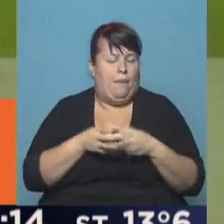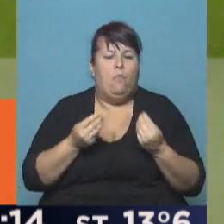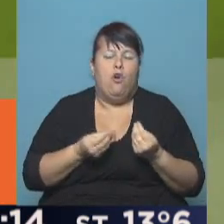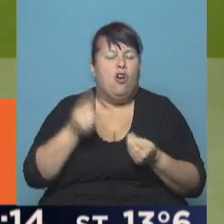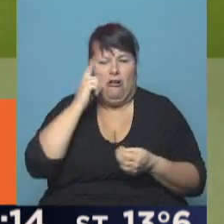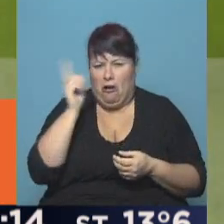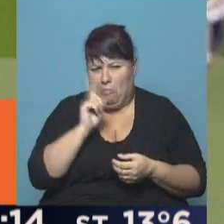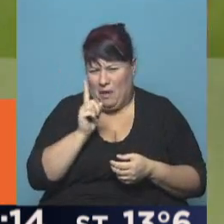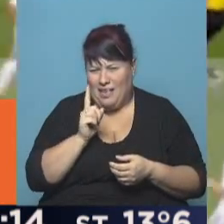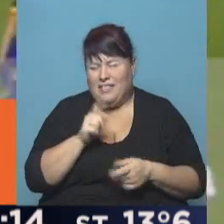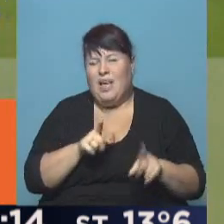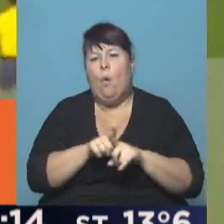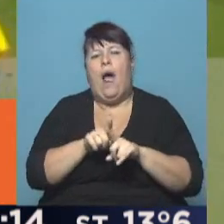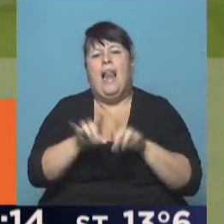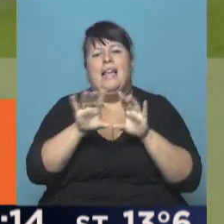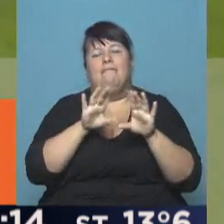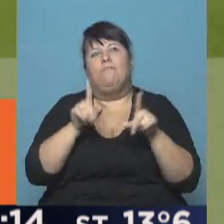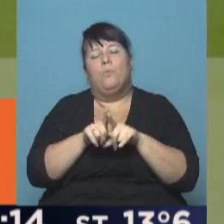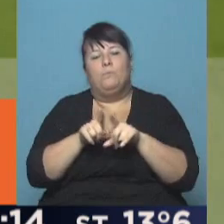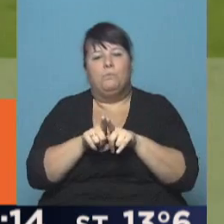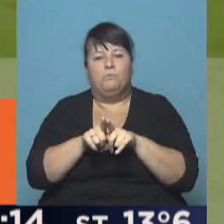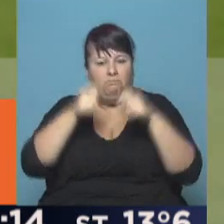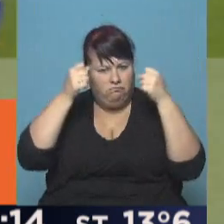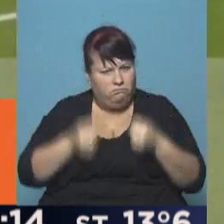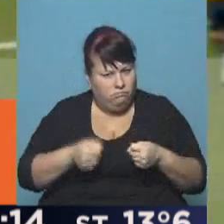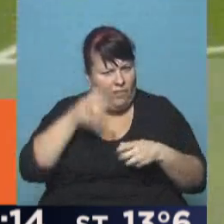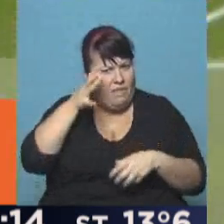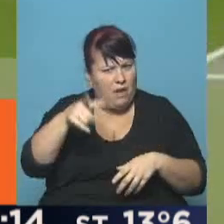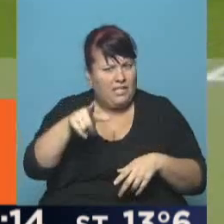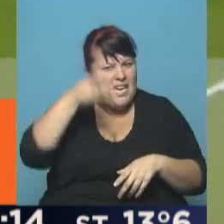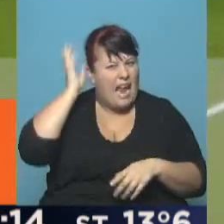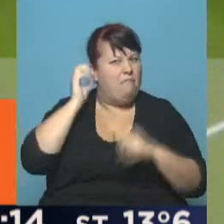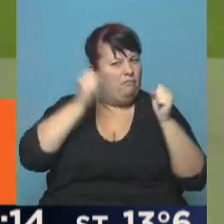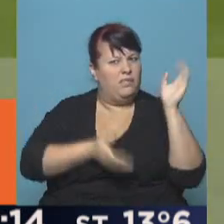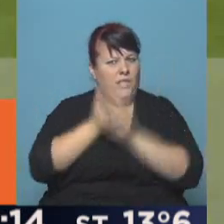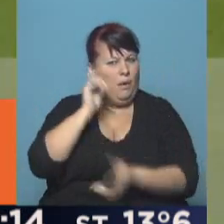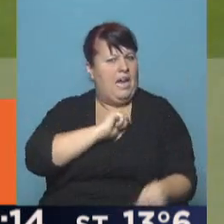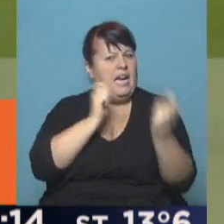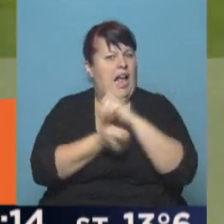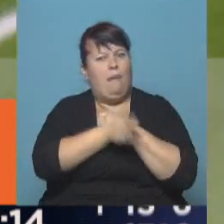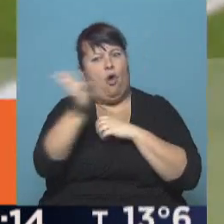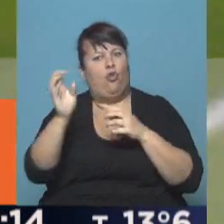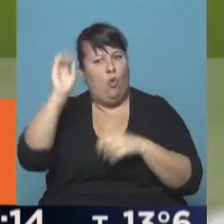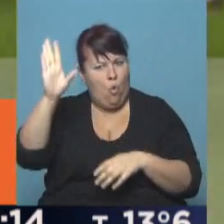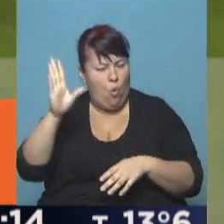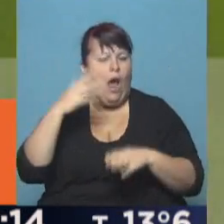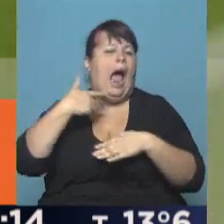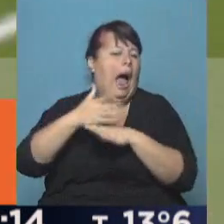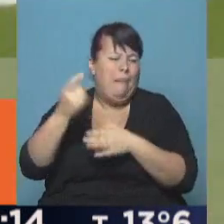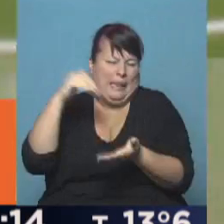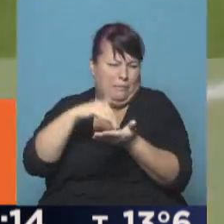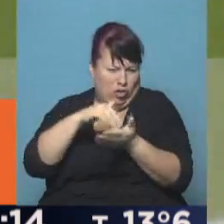uno no imaginaba una selección o una determinación como la de Neymar cambiando de rumbo, más allá de los